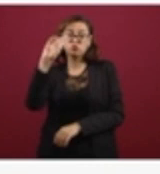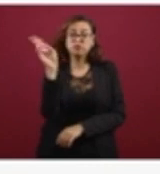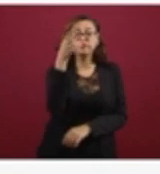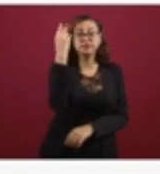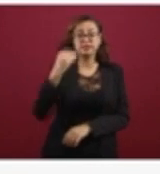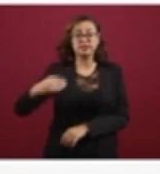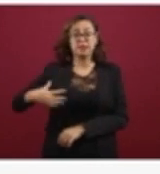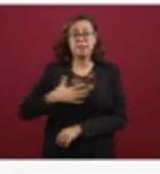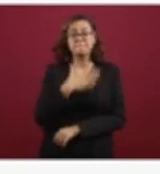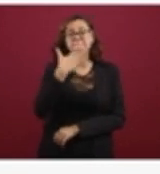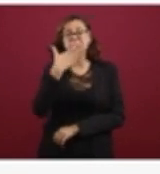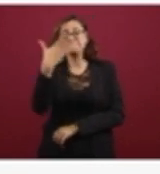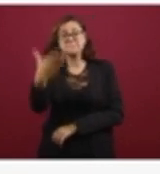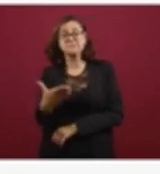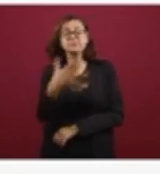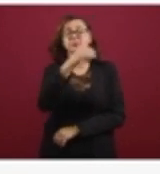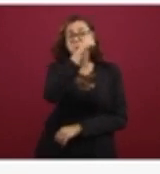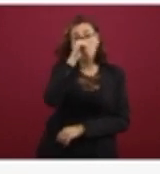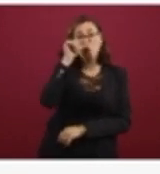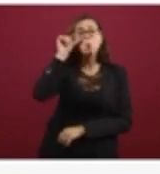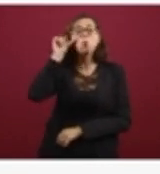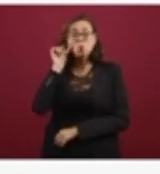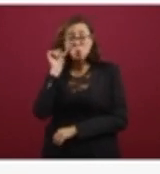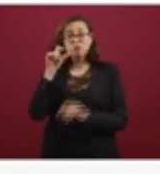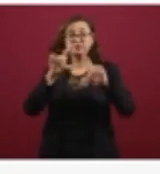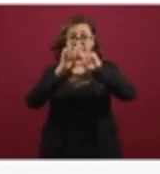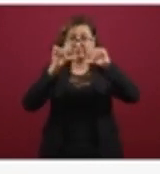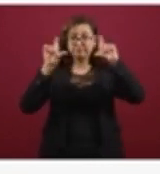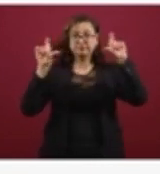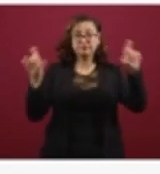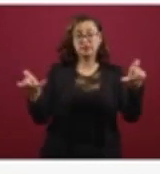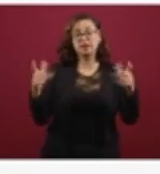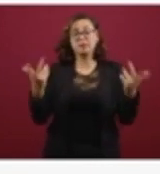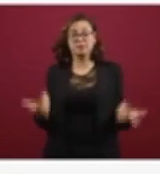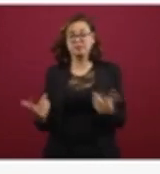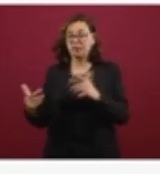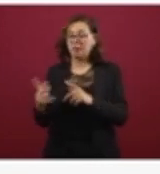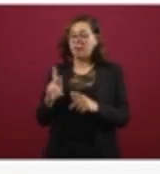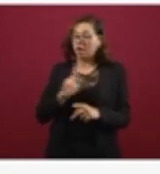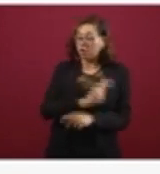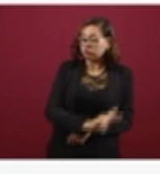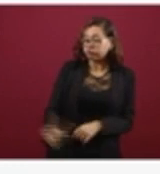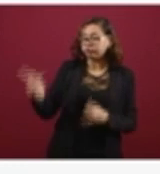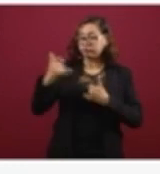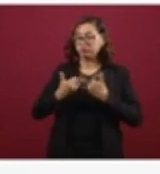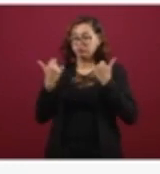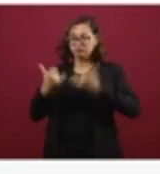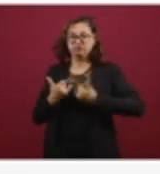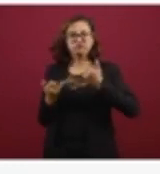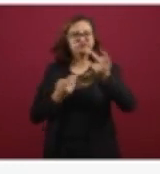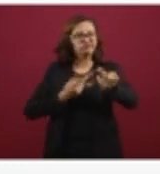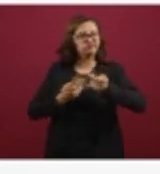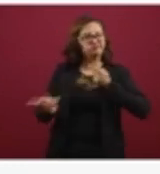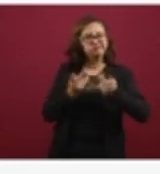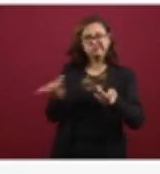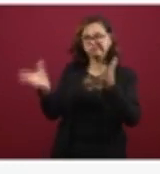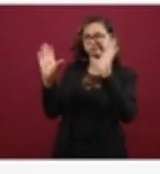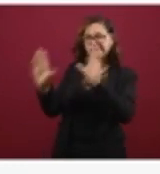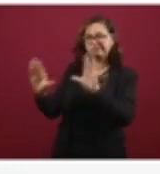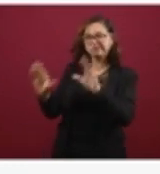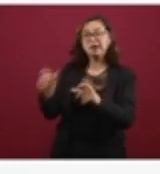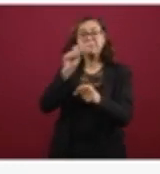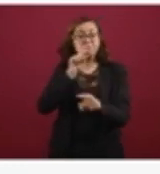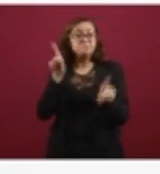Juárez, que preparará profesionalmente a toda una generación y sobre todo aquellos jóvenes que